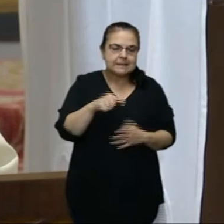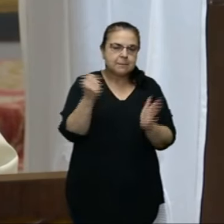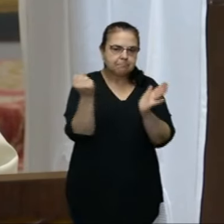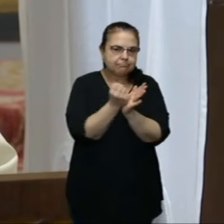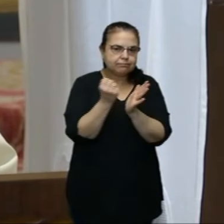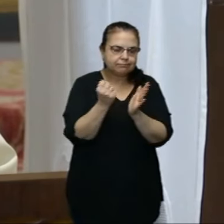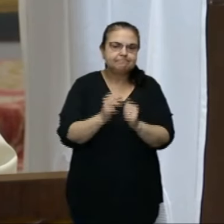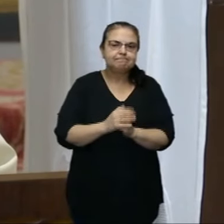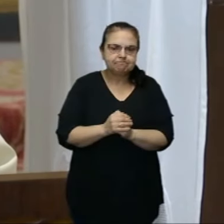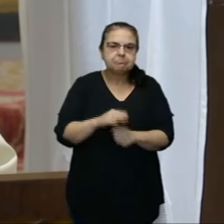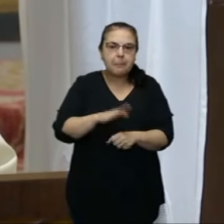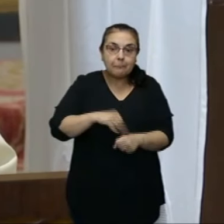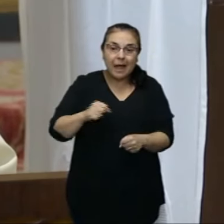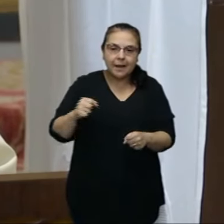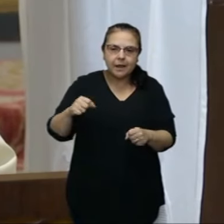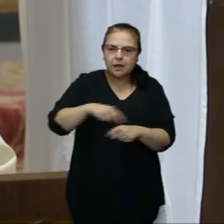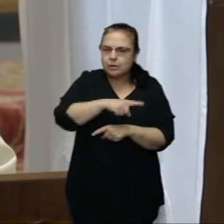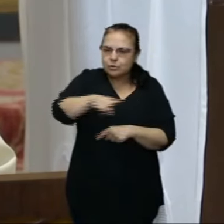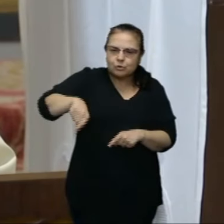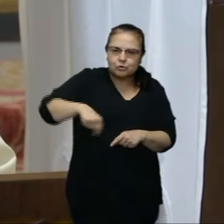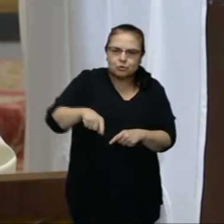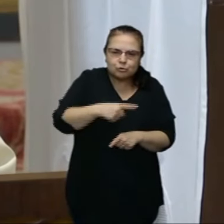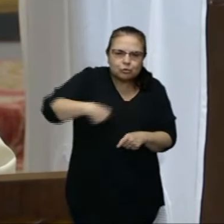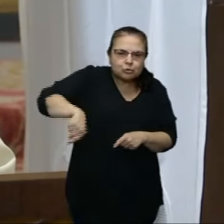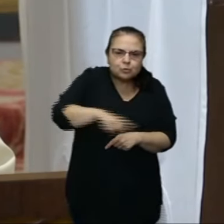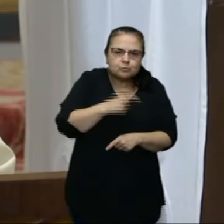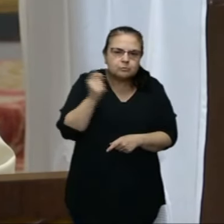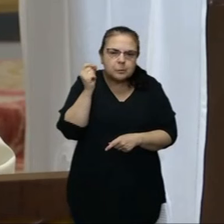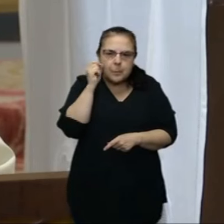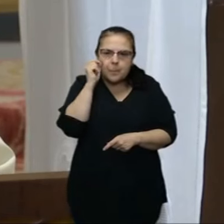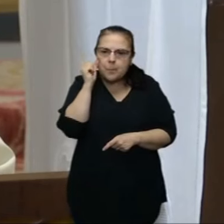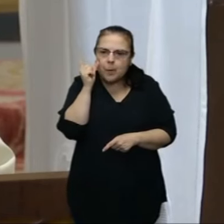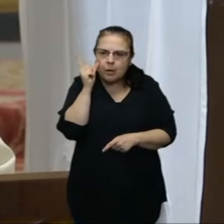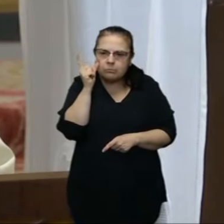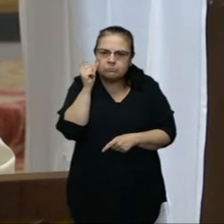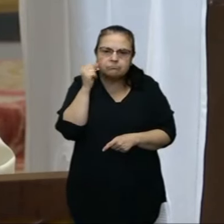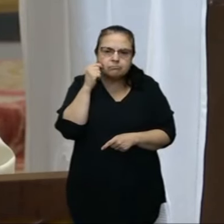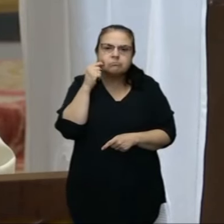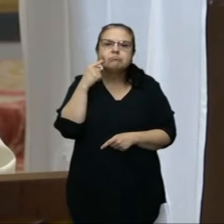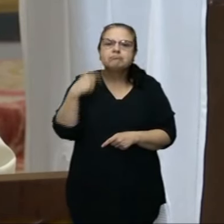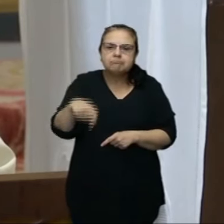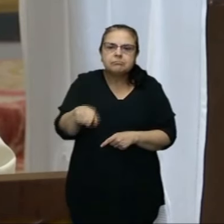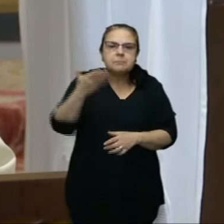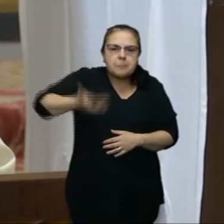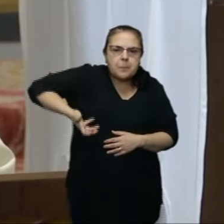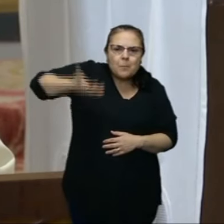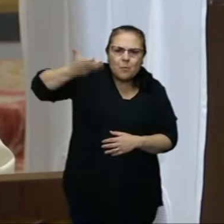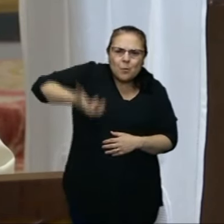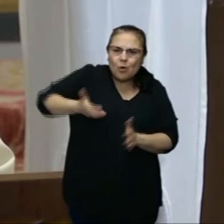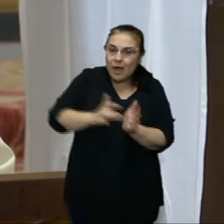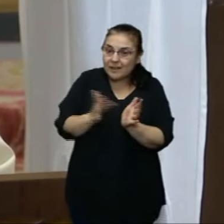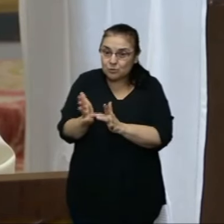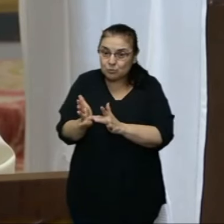simbolismo para que nos demos cuenta de la importancia de Jesús para nosotros, para nuestra vida